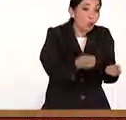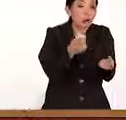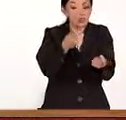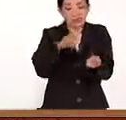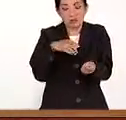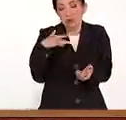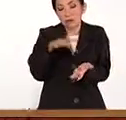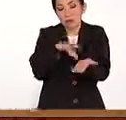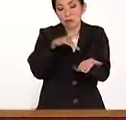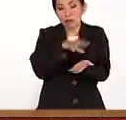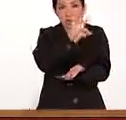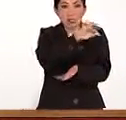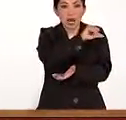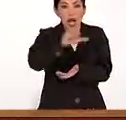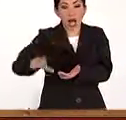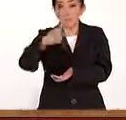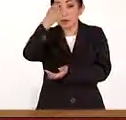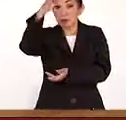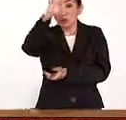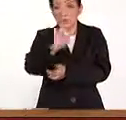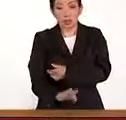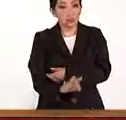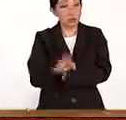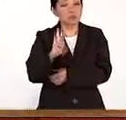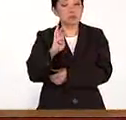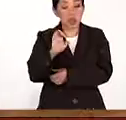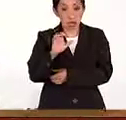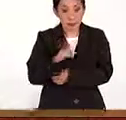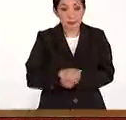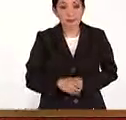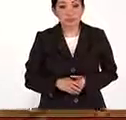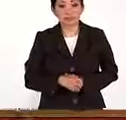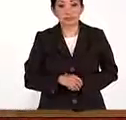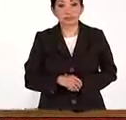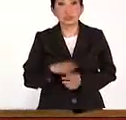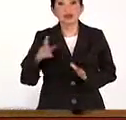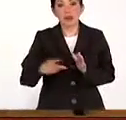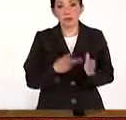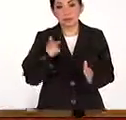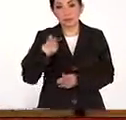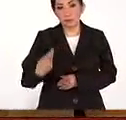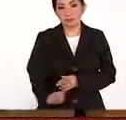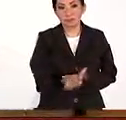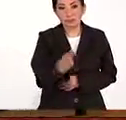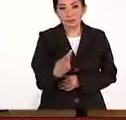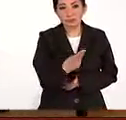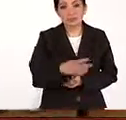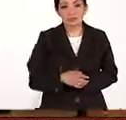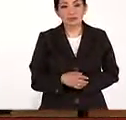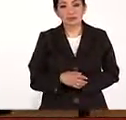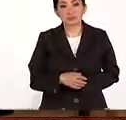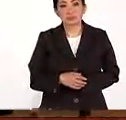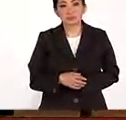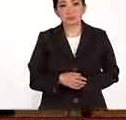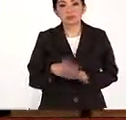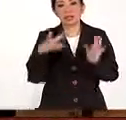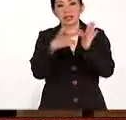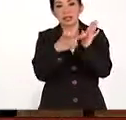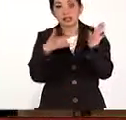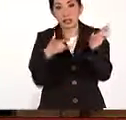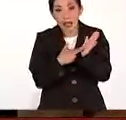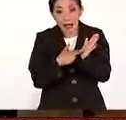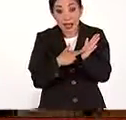descuentos que van del 40 hasta el 100 por ciento llega a haber casos 600 insistiendo un poco lo que te preguntaba que en los requisitos